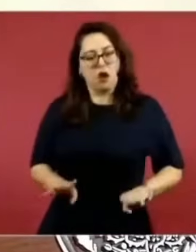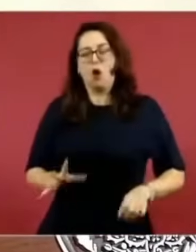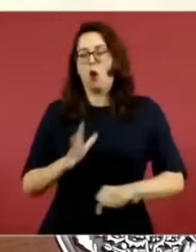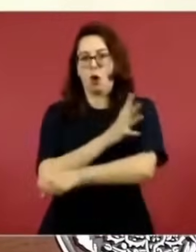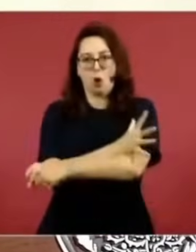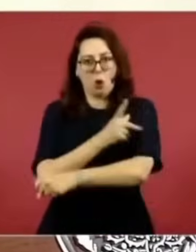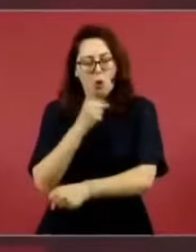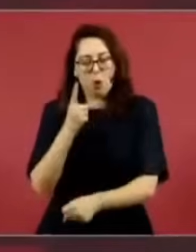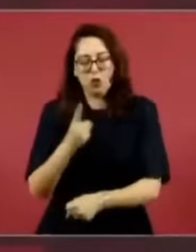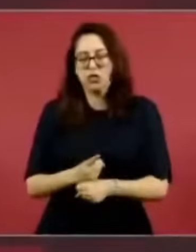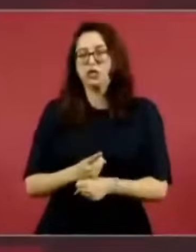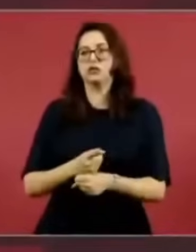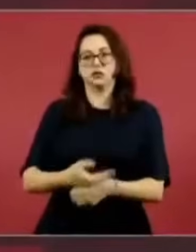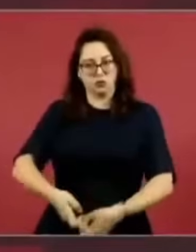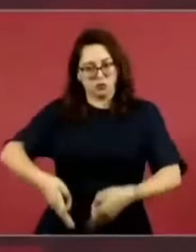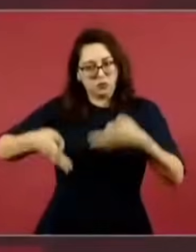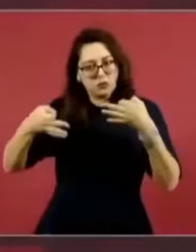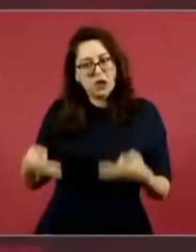pero predomina